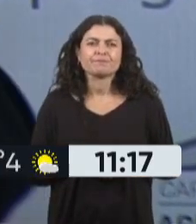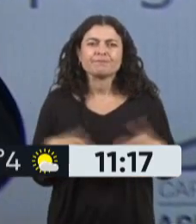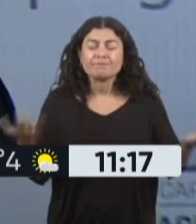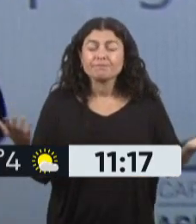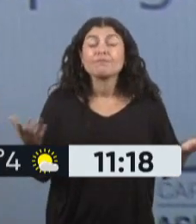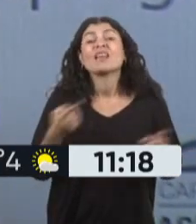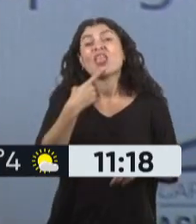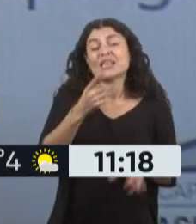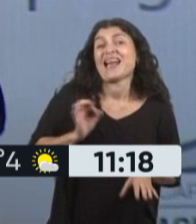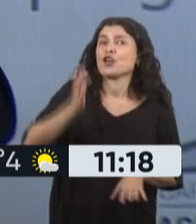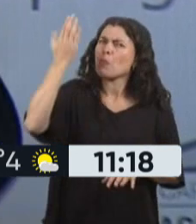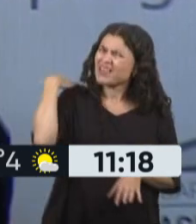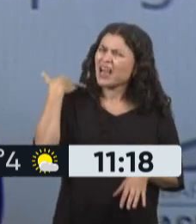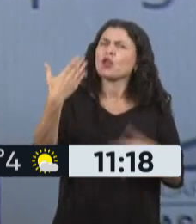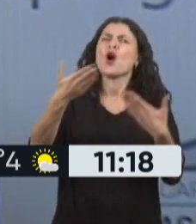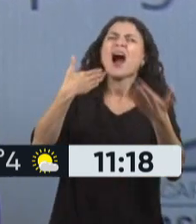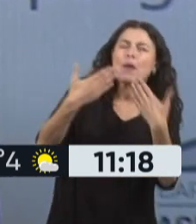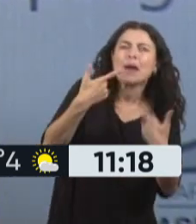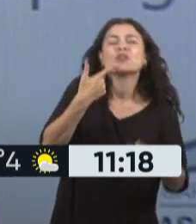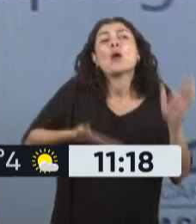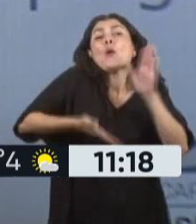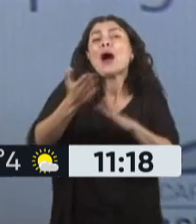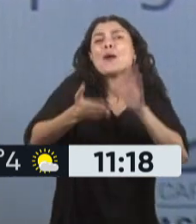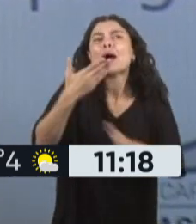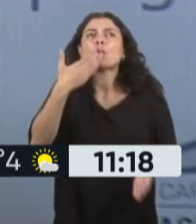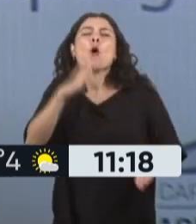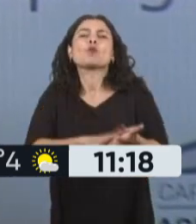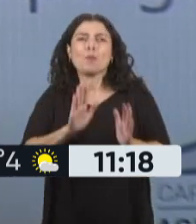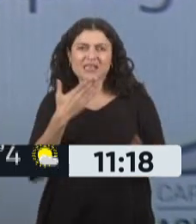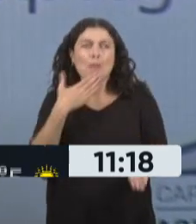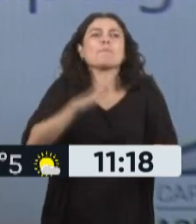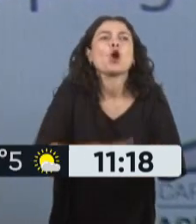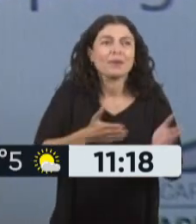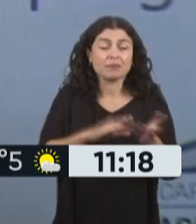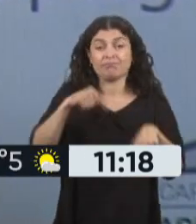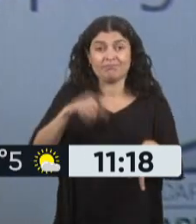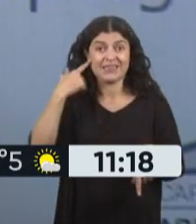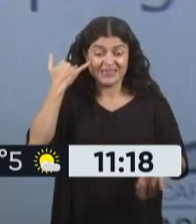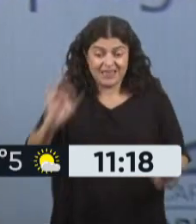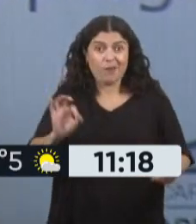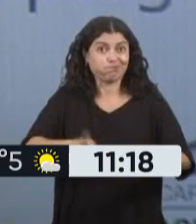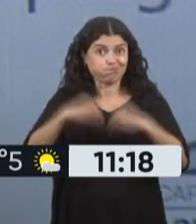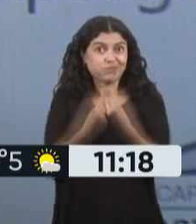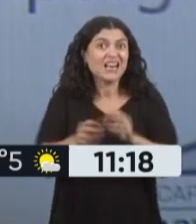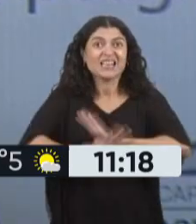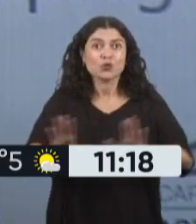Porque el año pasado hablábamos si eran promesas. Ahora estamos hablando de hechos concretos que hemos